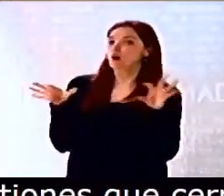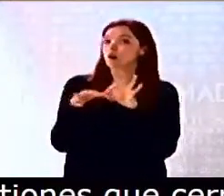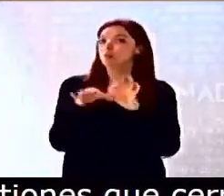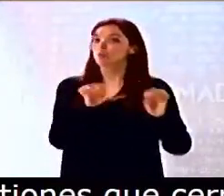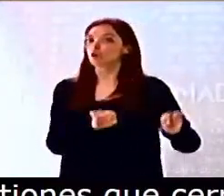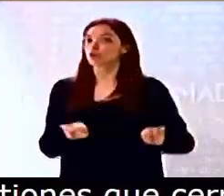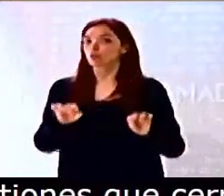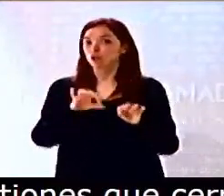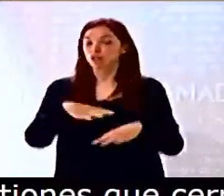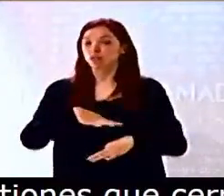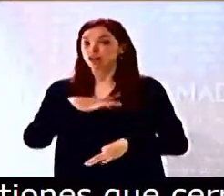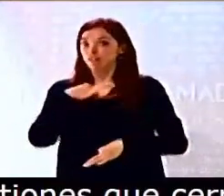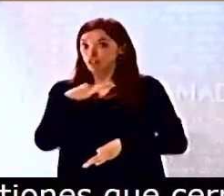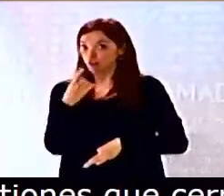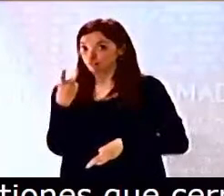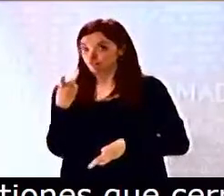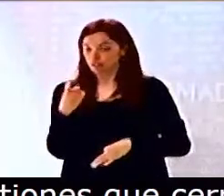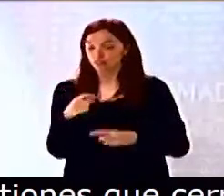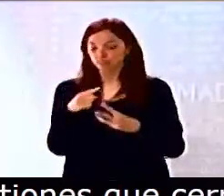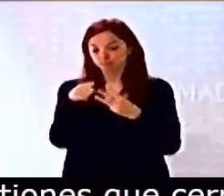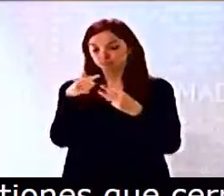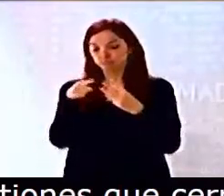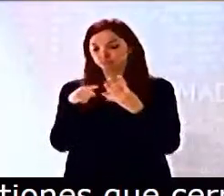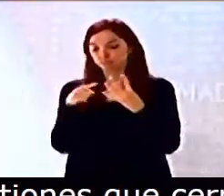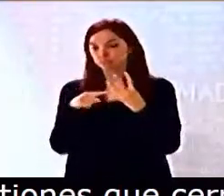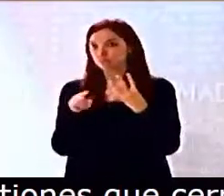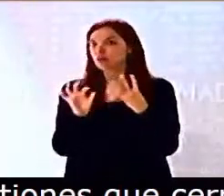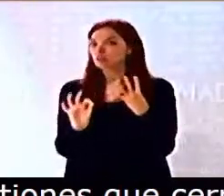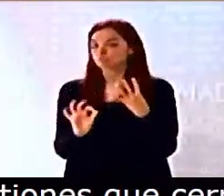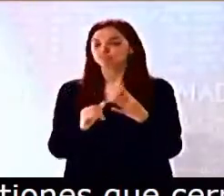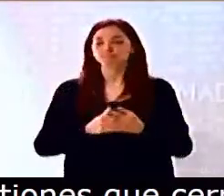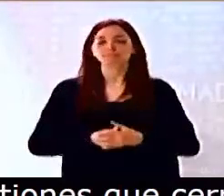civil. Esos serían los cuerpos esenciales.